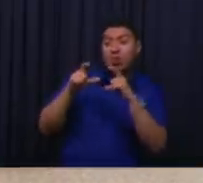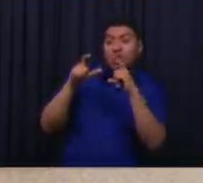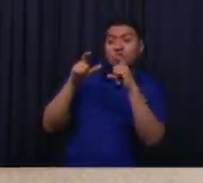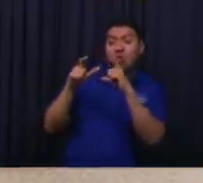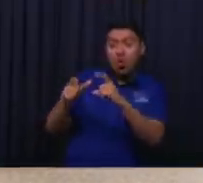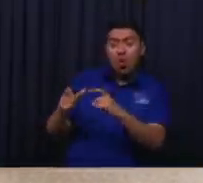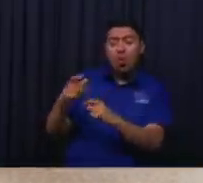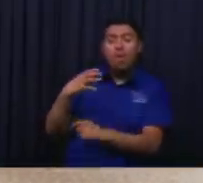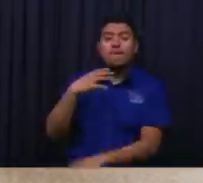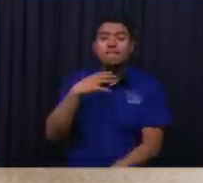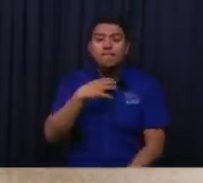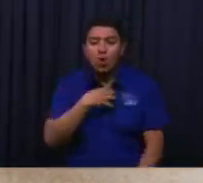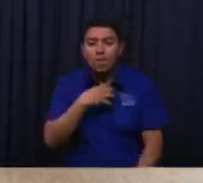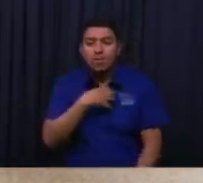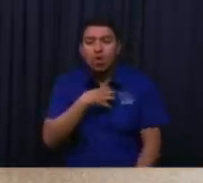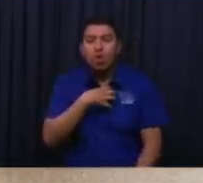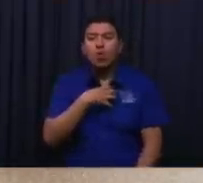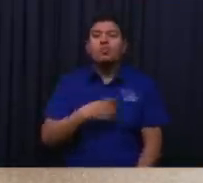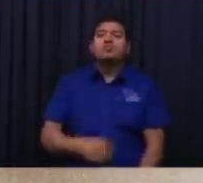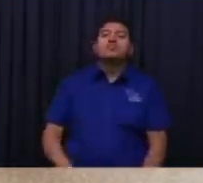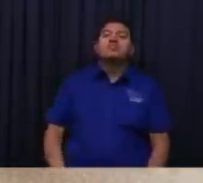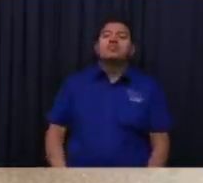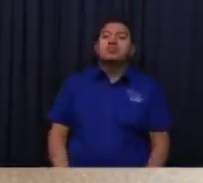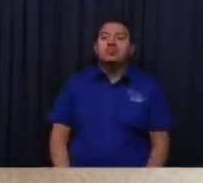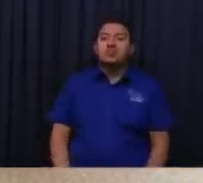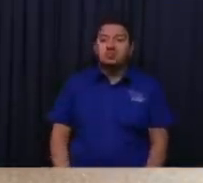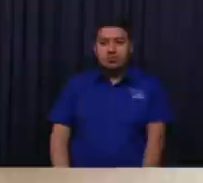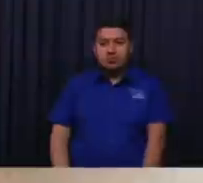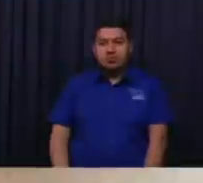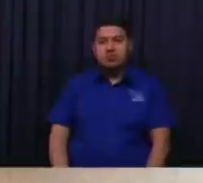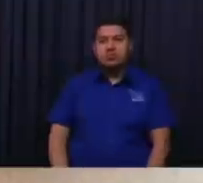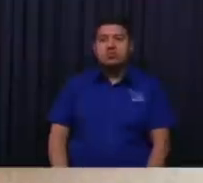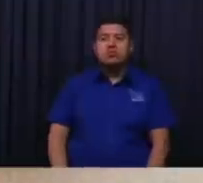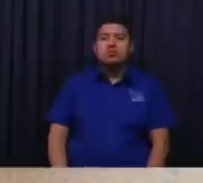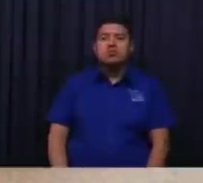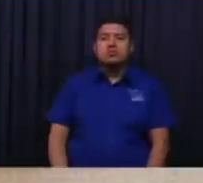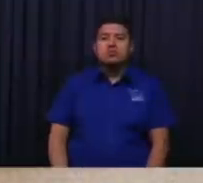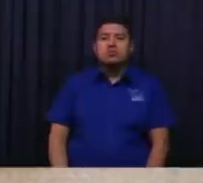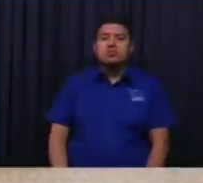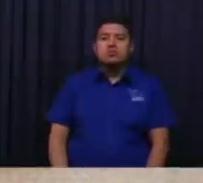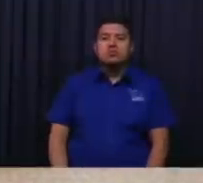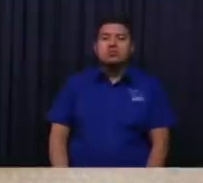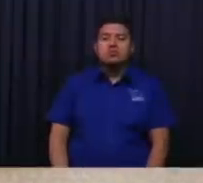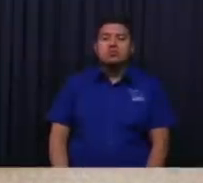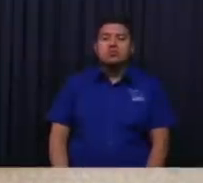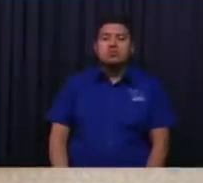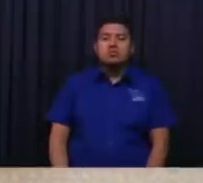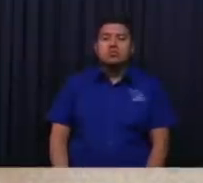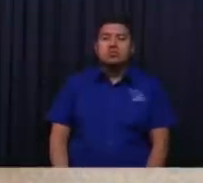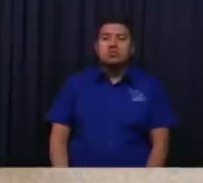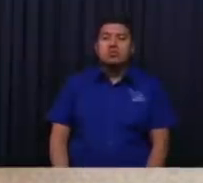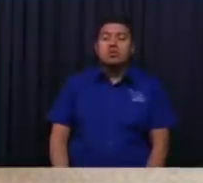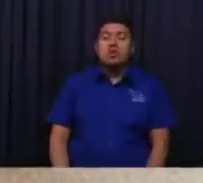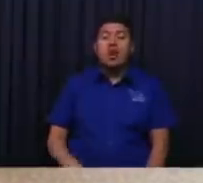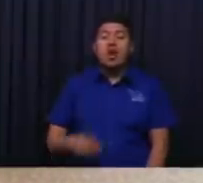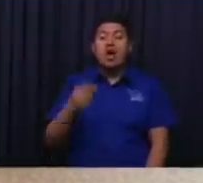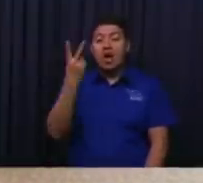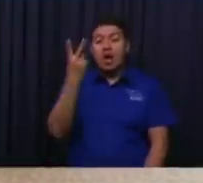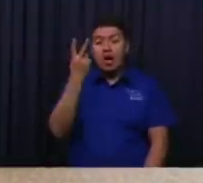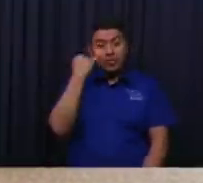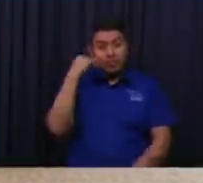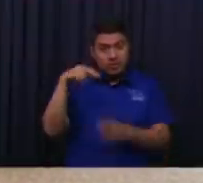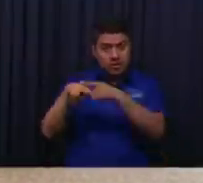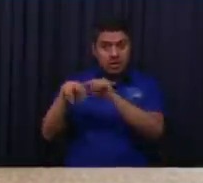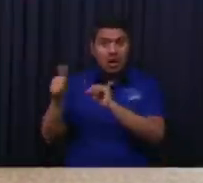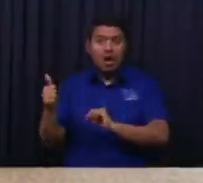propio. Ok, la viña de la Sulamita la vamos a poner acá. Mi viña que es mía, ya